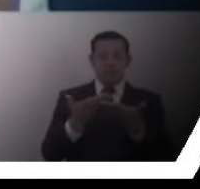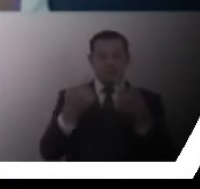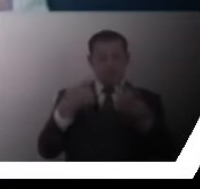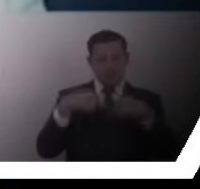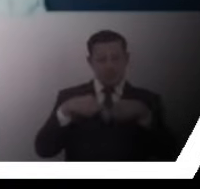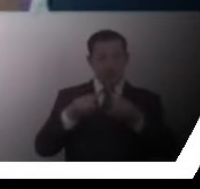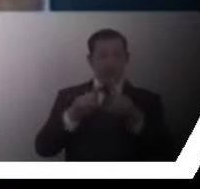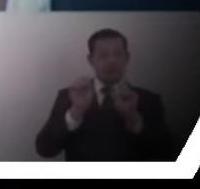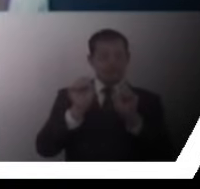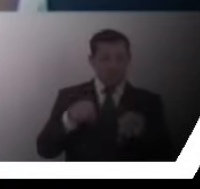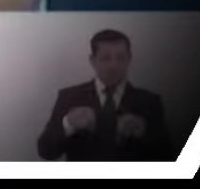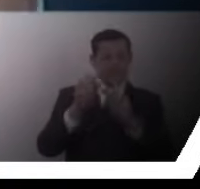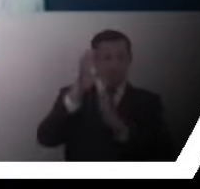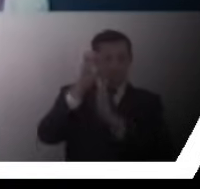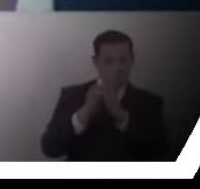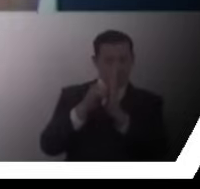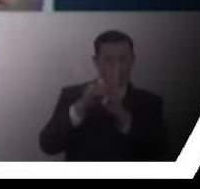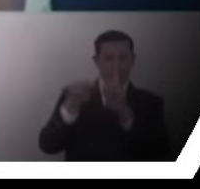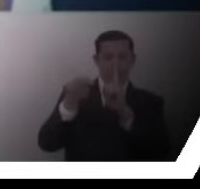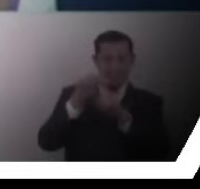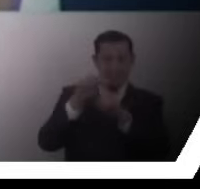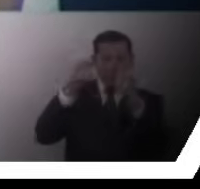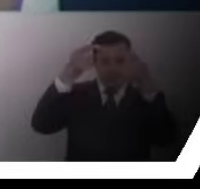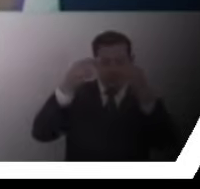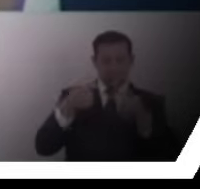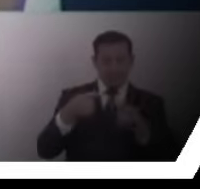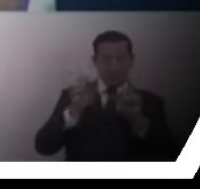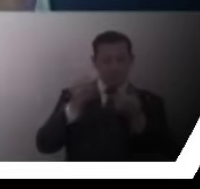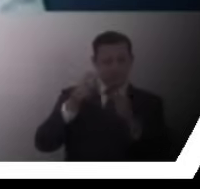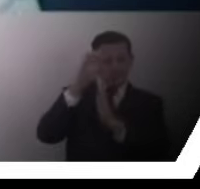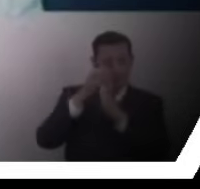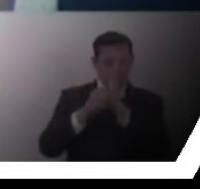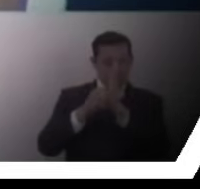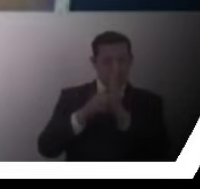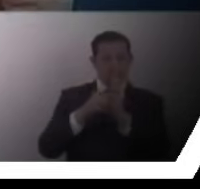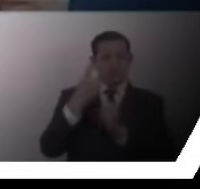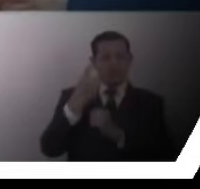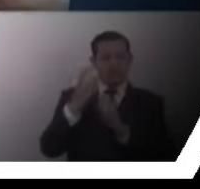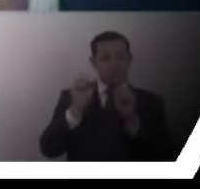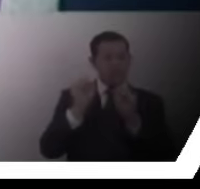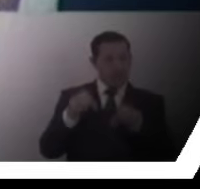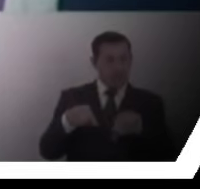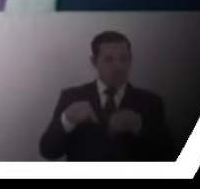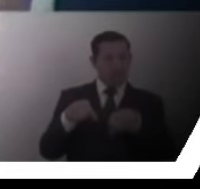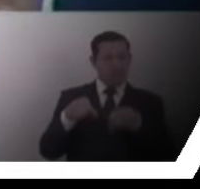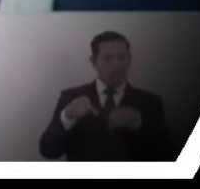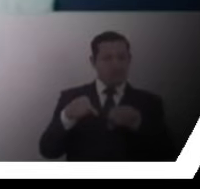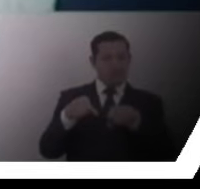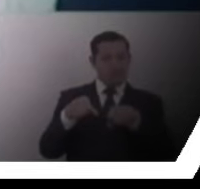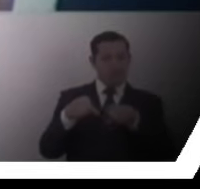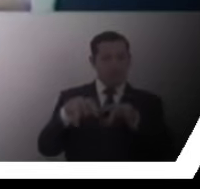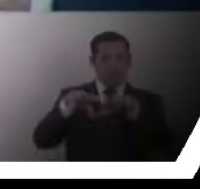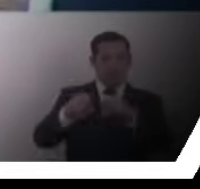todavía se puede reducir más el presupuesto, que todavía se puede ser